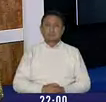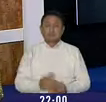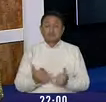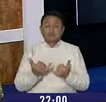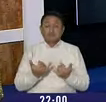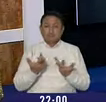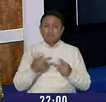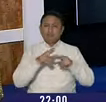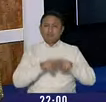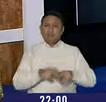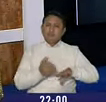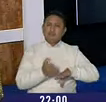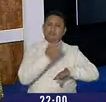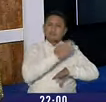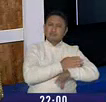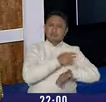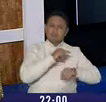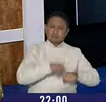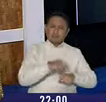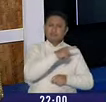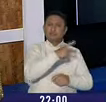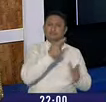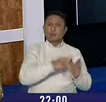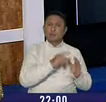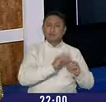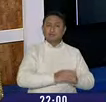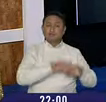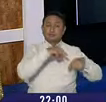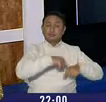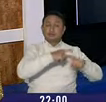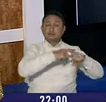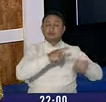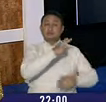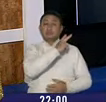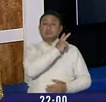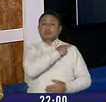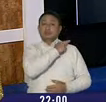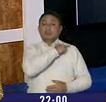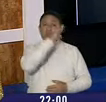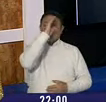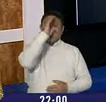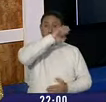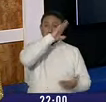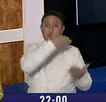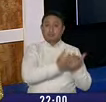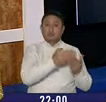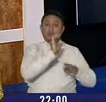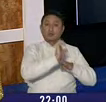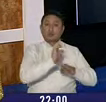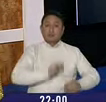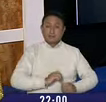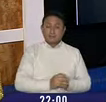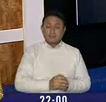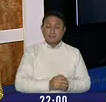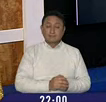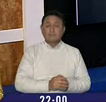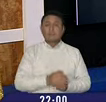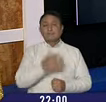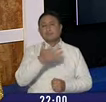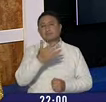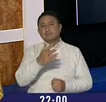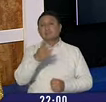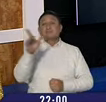Ahora revisemos cómo fue cronológicamente la llegada del exteniente de policía hasta territorio ecuatoriano. Llegó a Ecuador tras